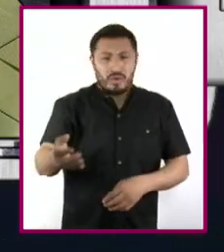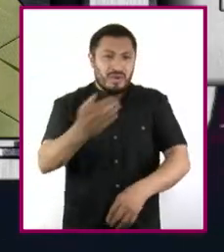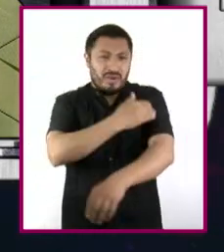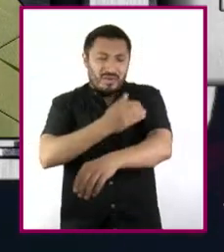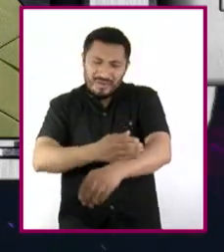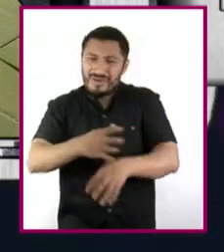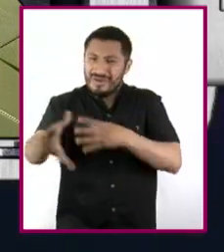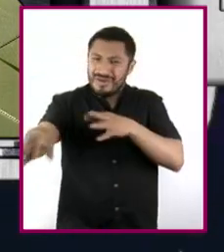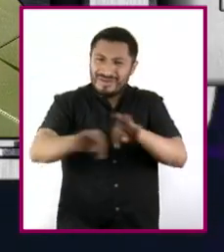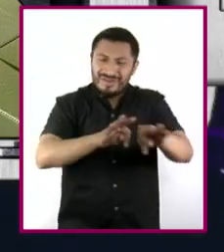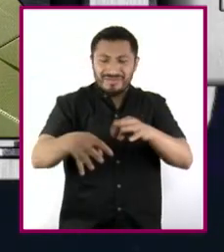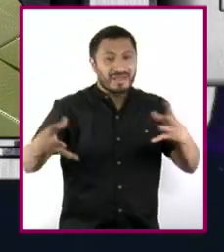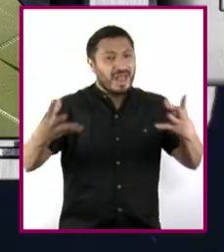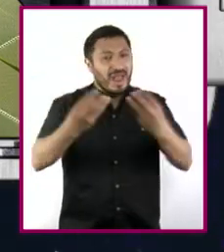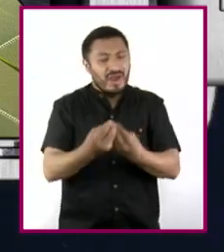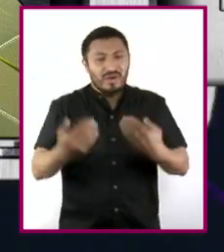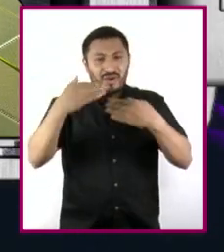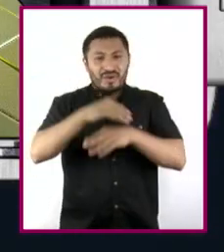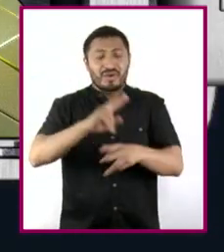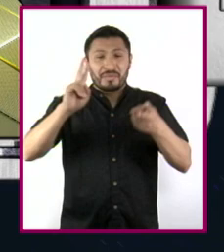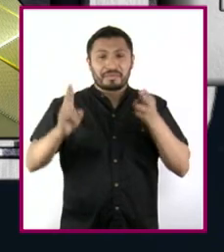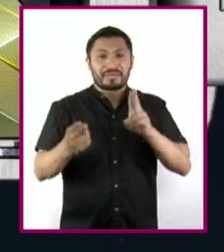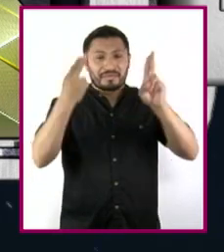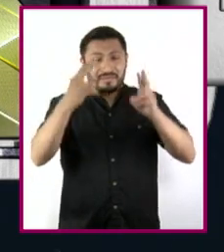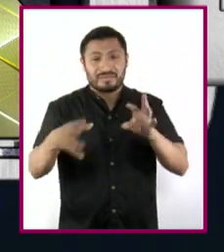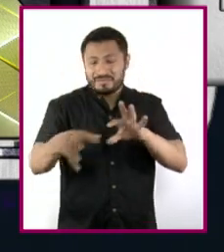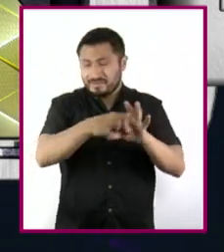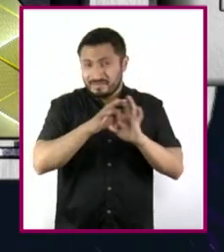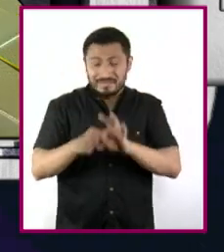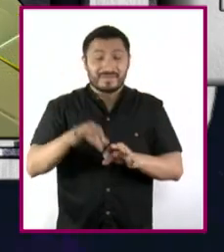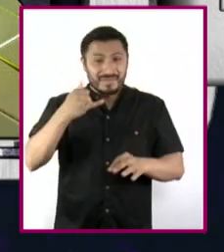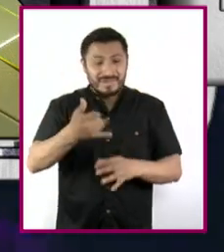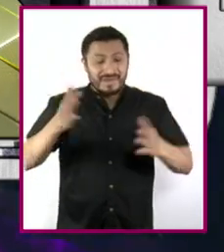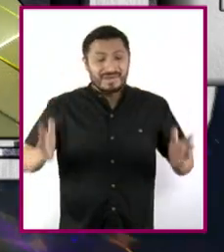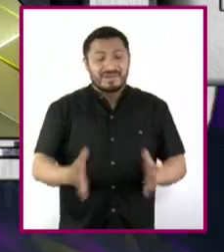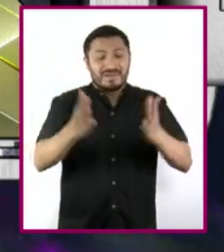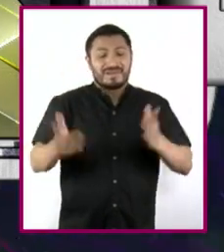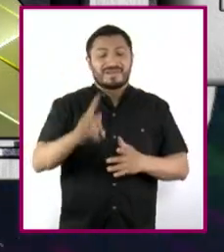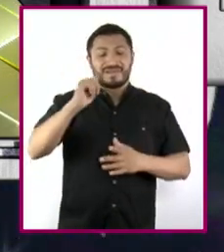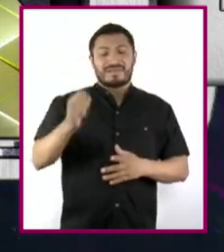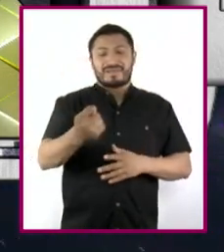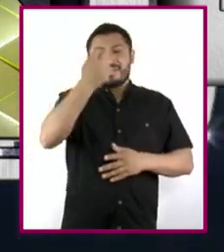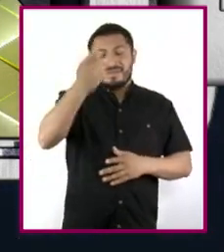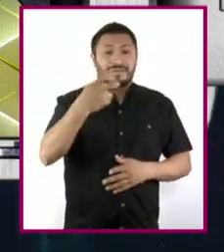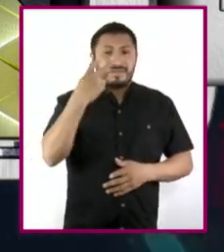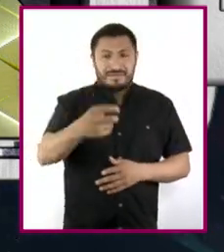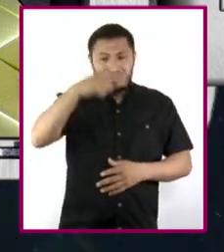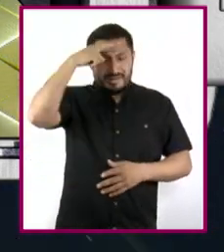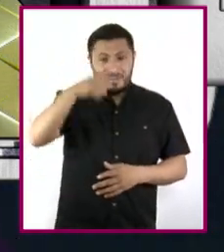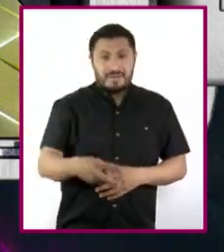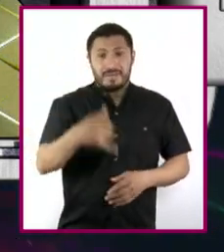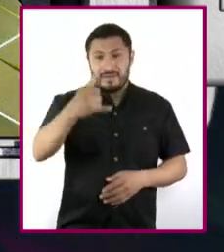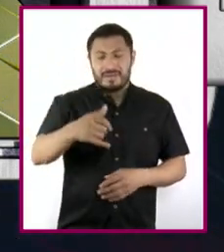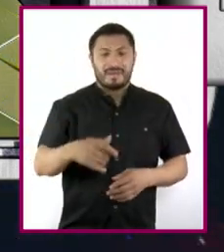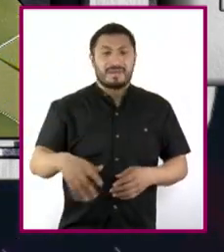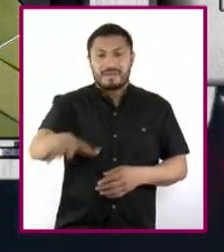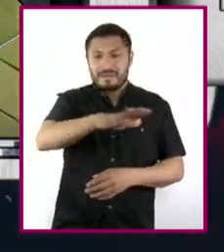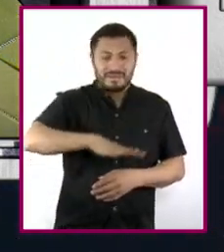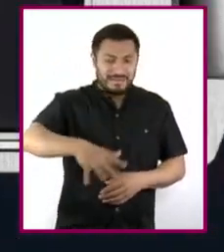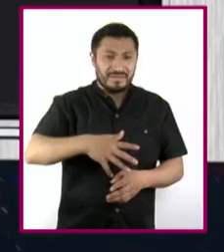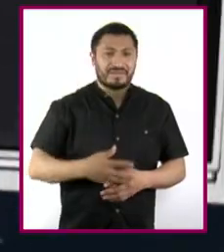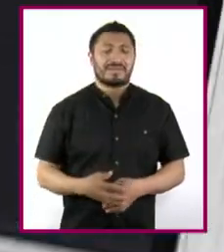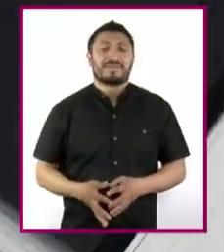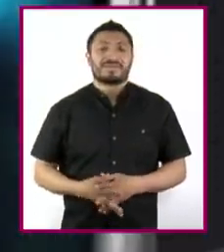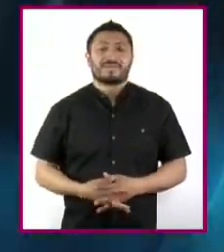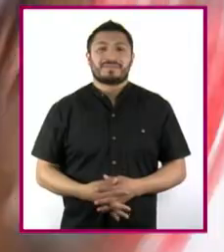ser colaboradores en la parte espacial y ser impulsores de la tecnología en esta área en México y en nuestra región de